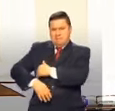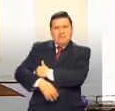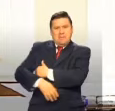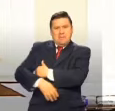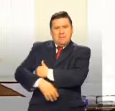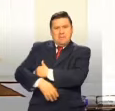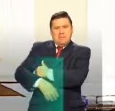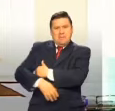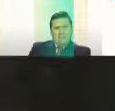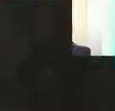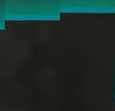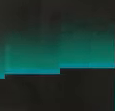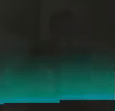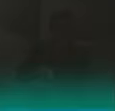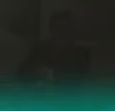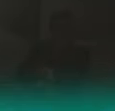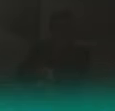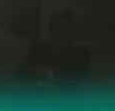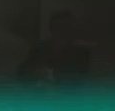restrepo